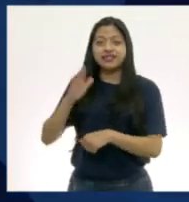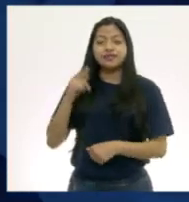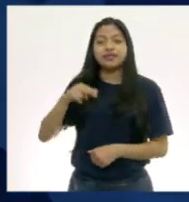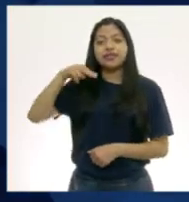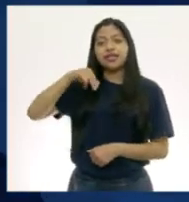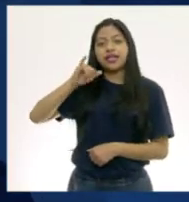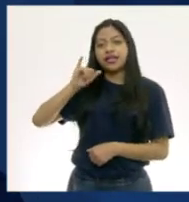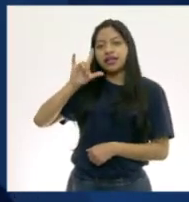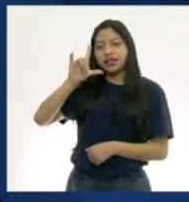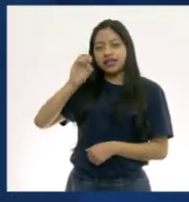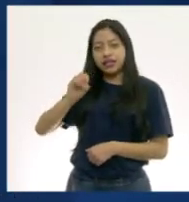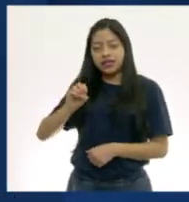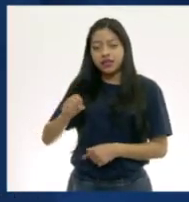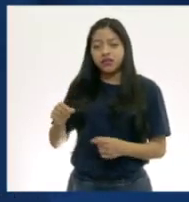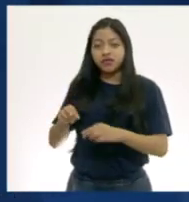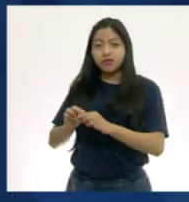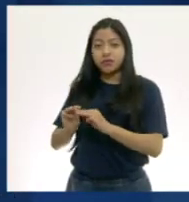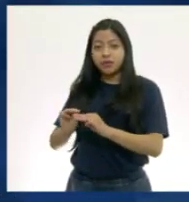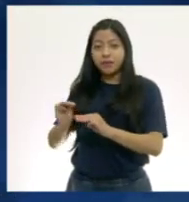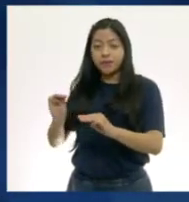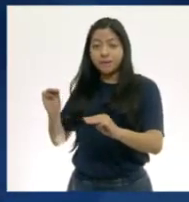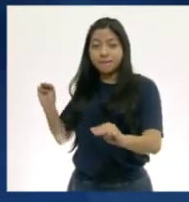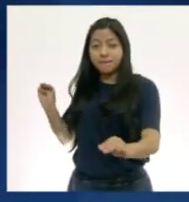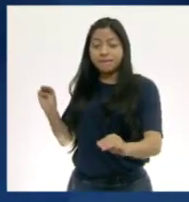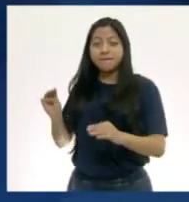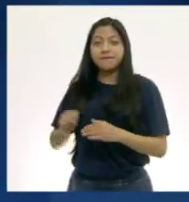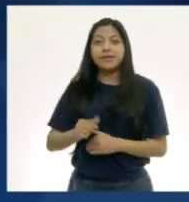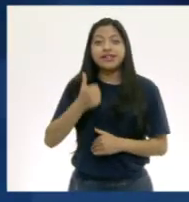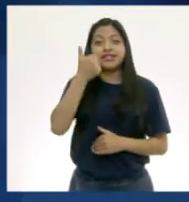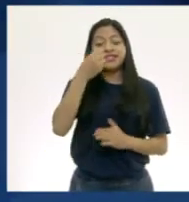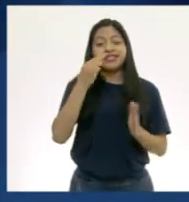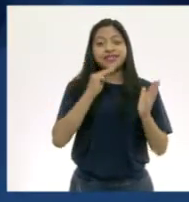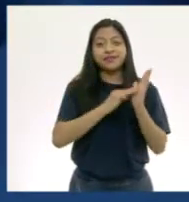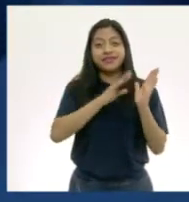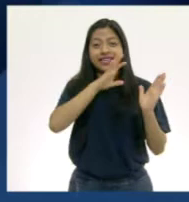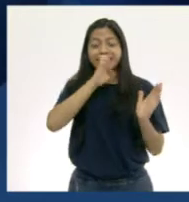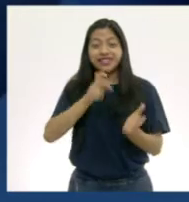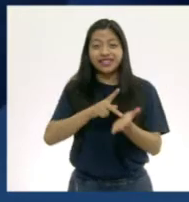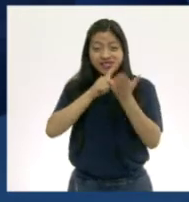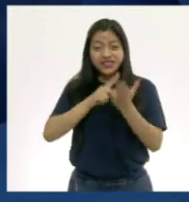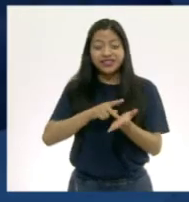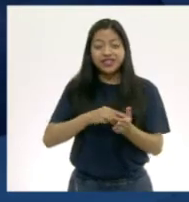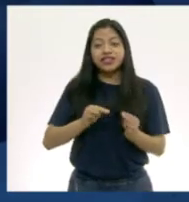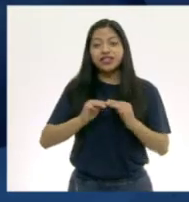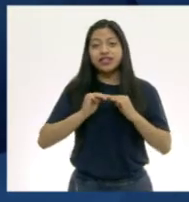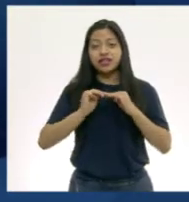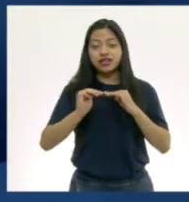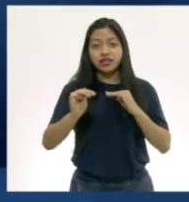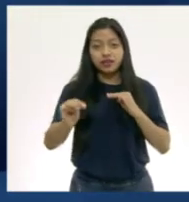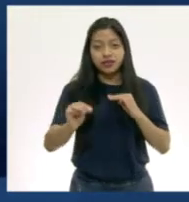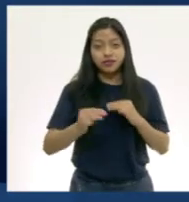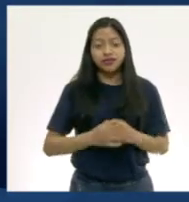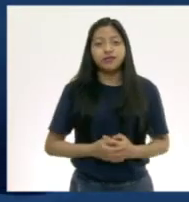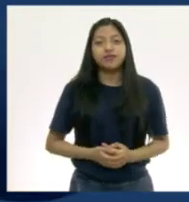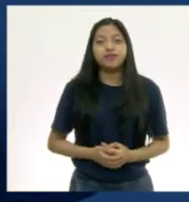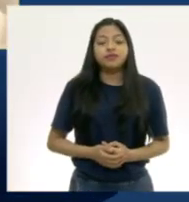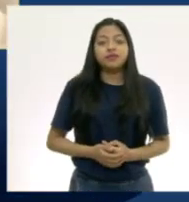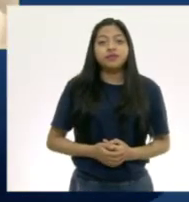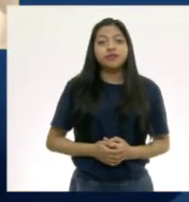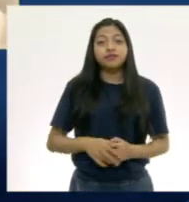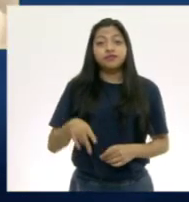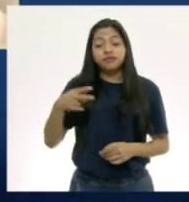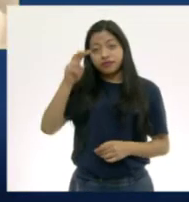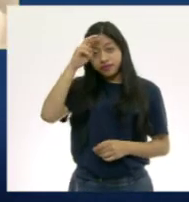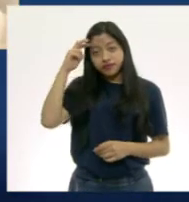Nilo, con una longitud de más de 6.500 kilómetros y crecidas en verano. El Nilo